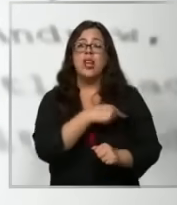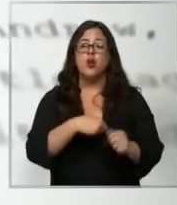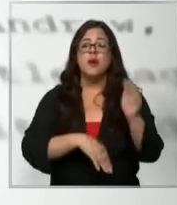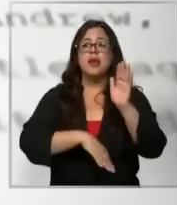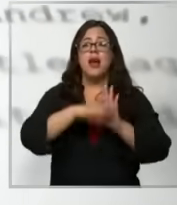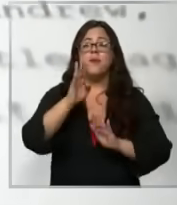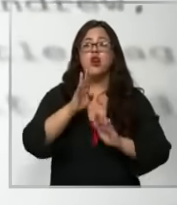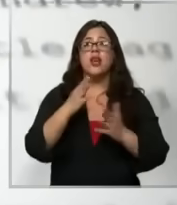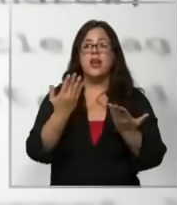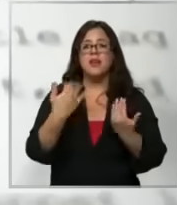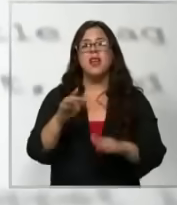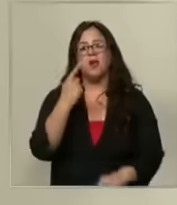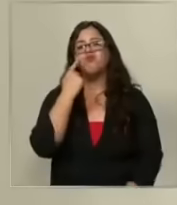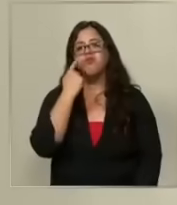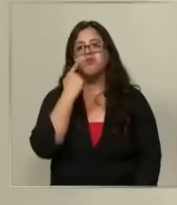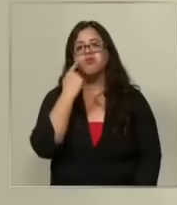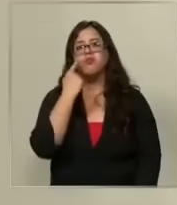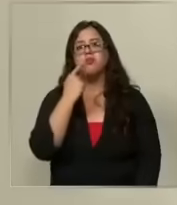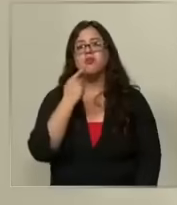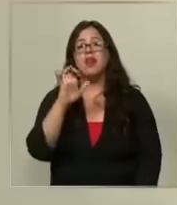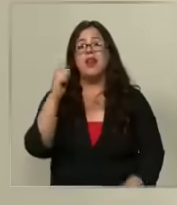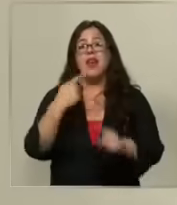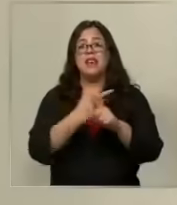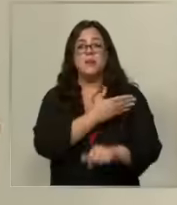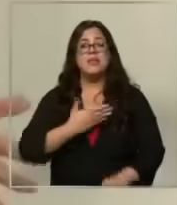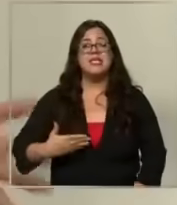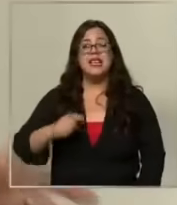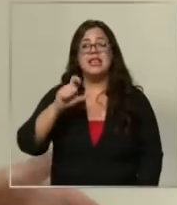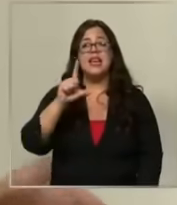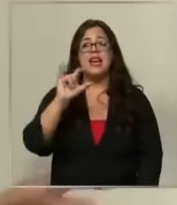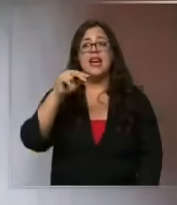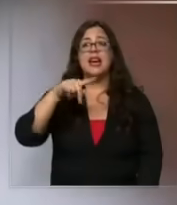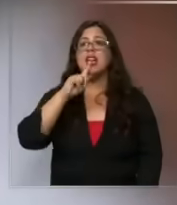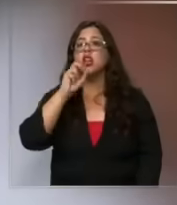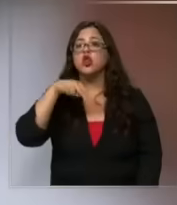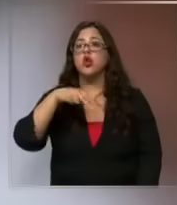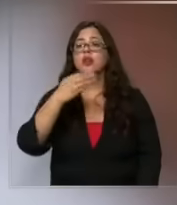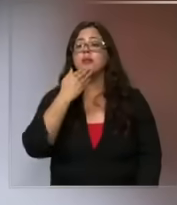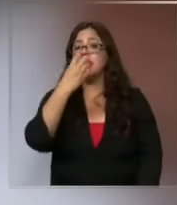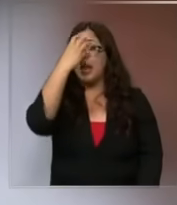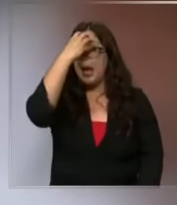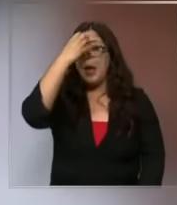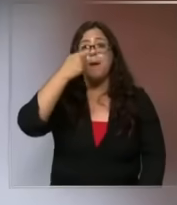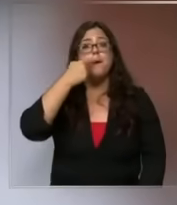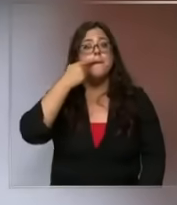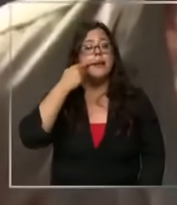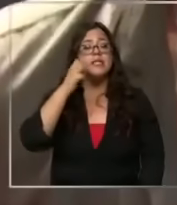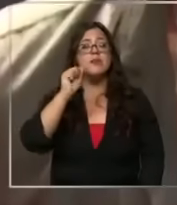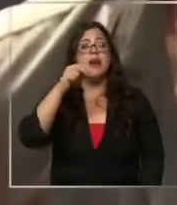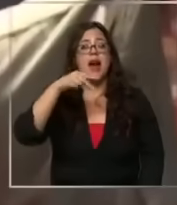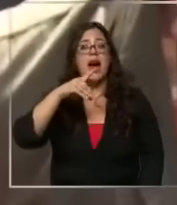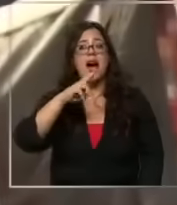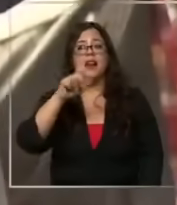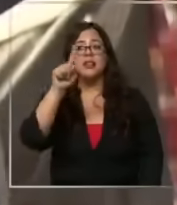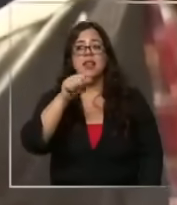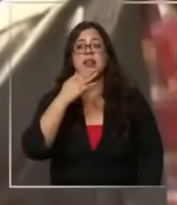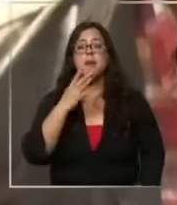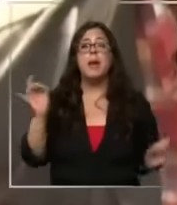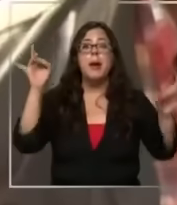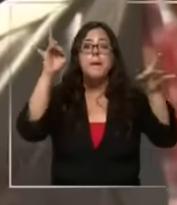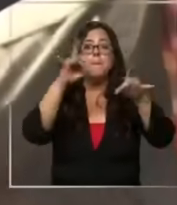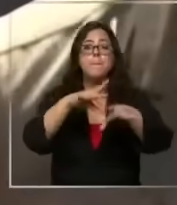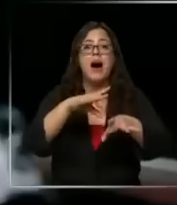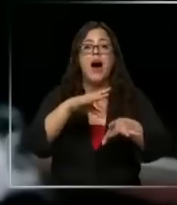de ellos ya eran conocidos, como el del expresidente Bill Clinton o el príncipe Andrés. Pero otros, como el del mago David Copperfield o el